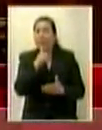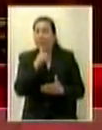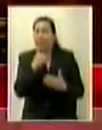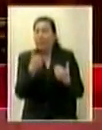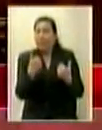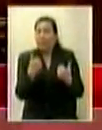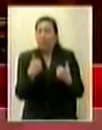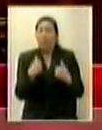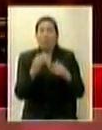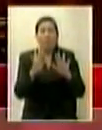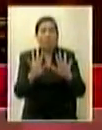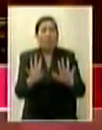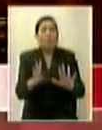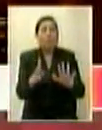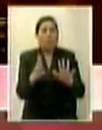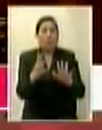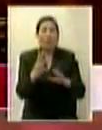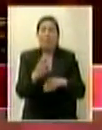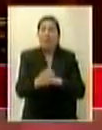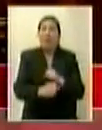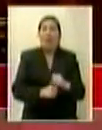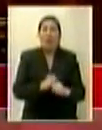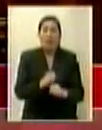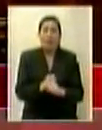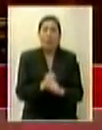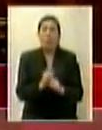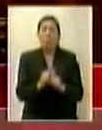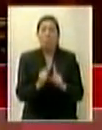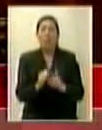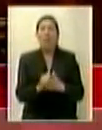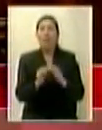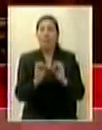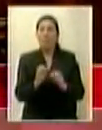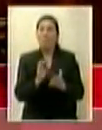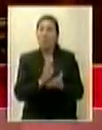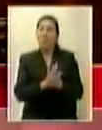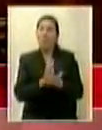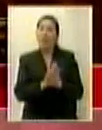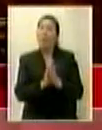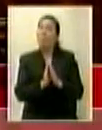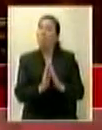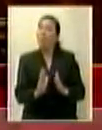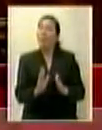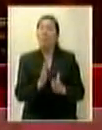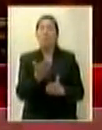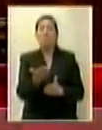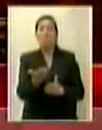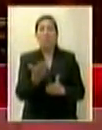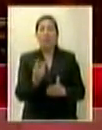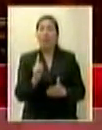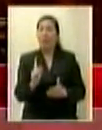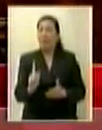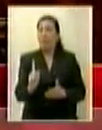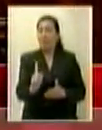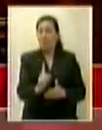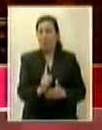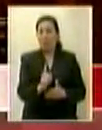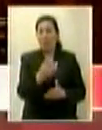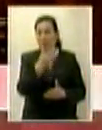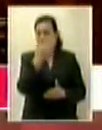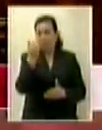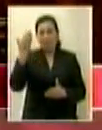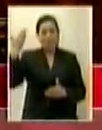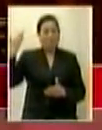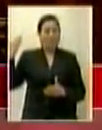hemos cargado por 19 años. Pero estemos en paz. Pido a todos y cada uno de ustedes olvidar